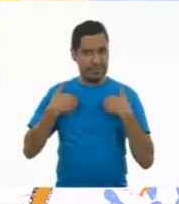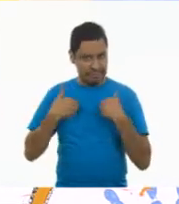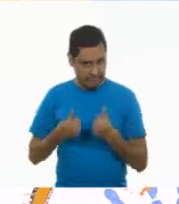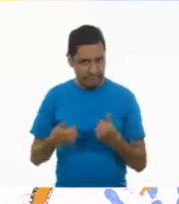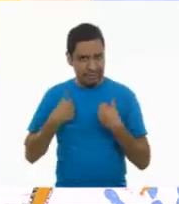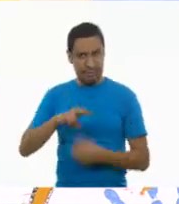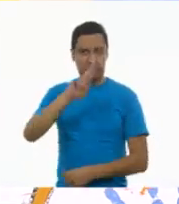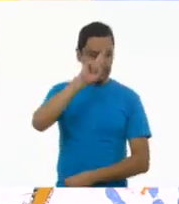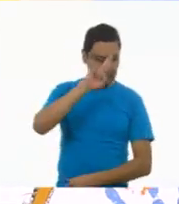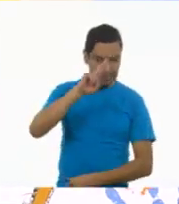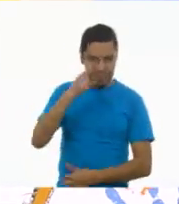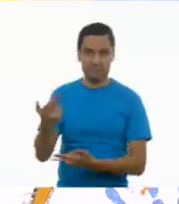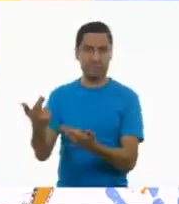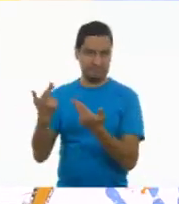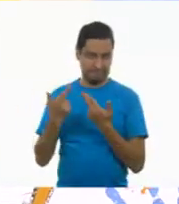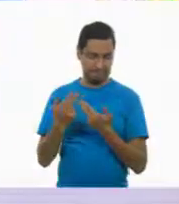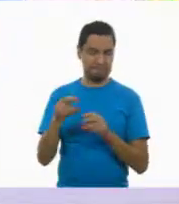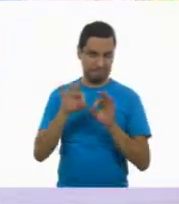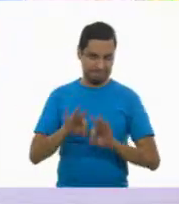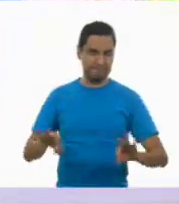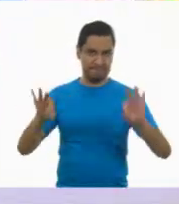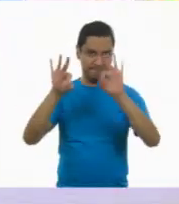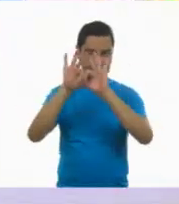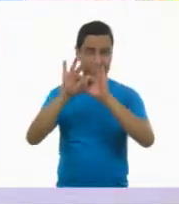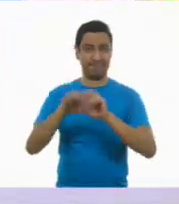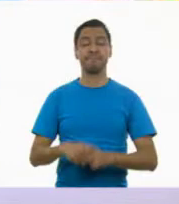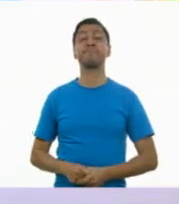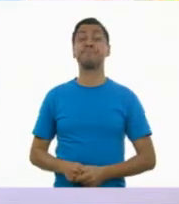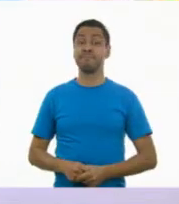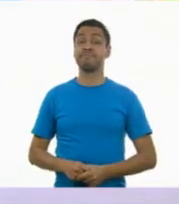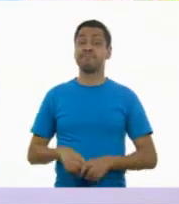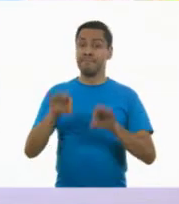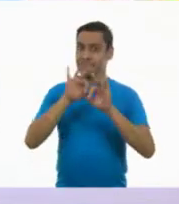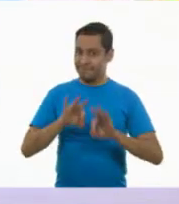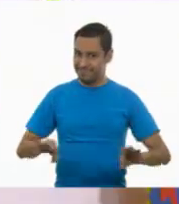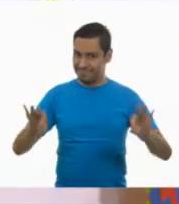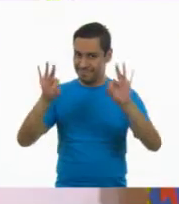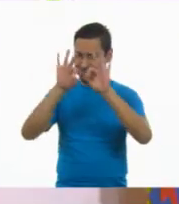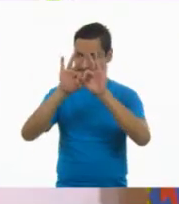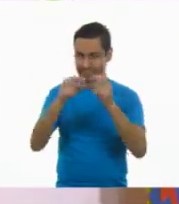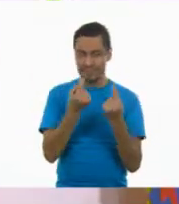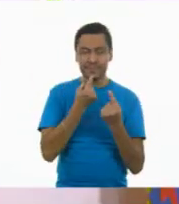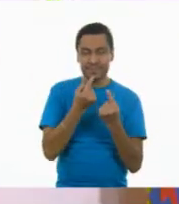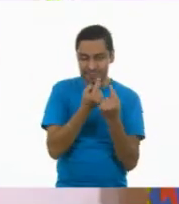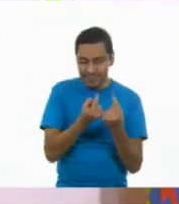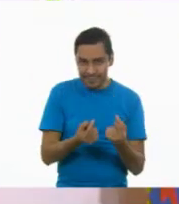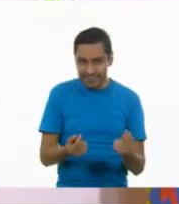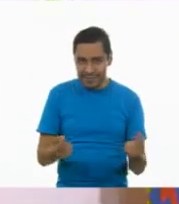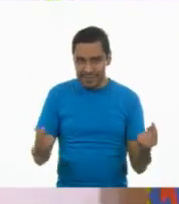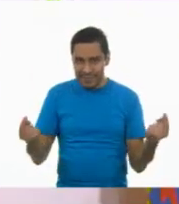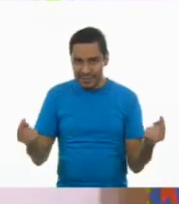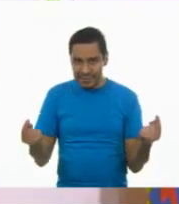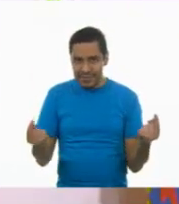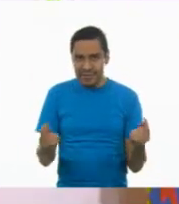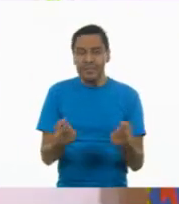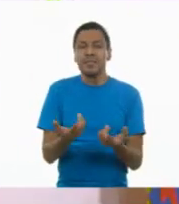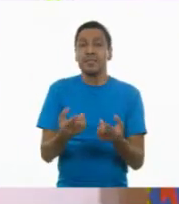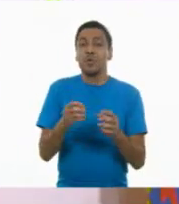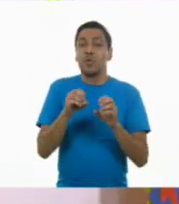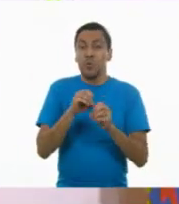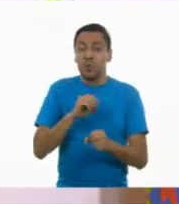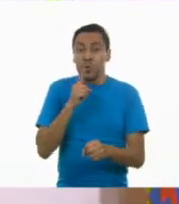del respeto. Es importante que desde pequeños las niñas y los niños tengan oportunidad de elegir